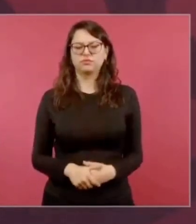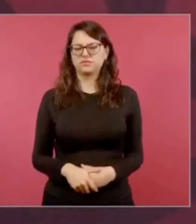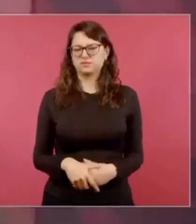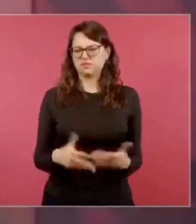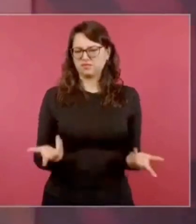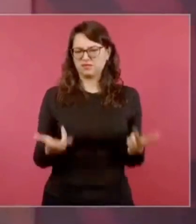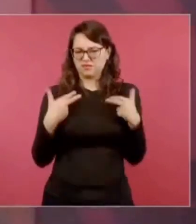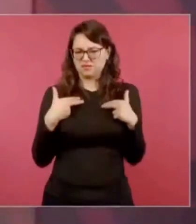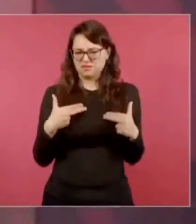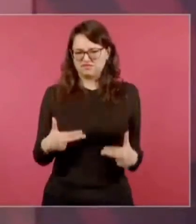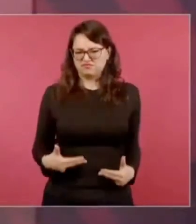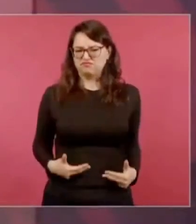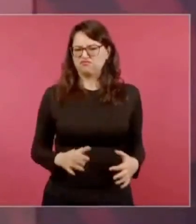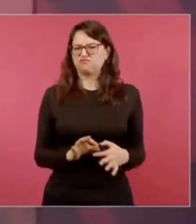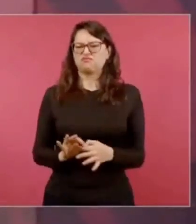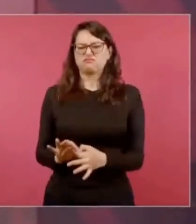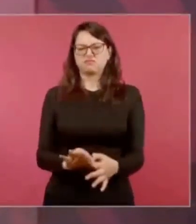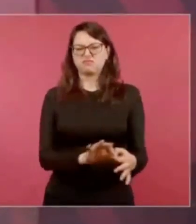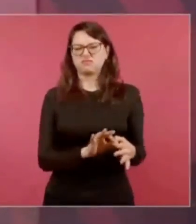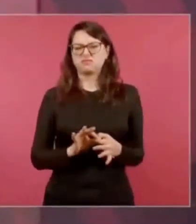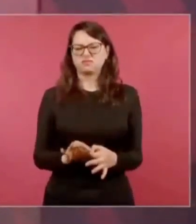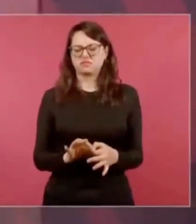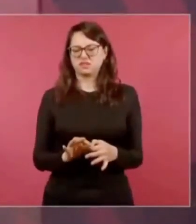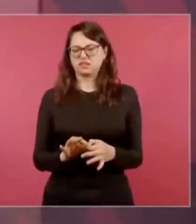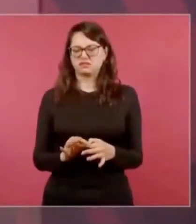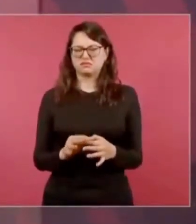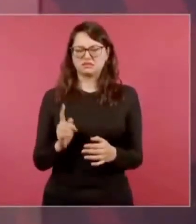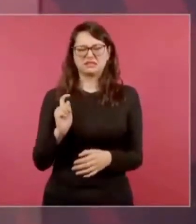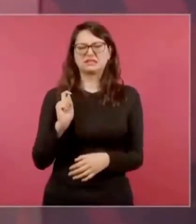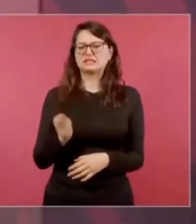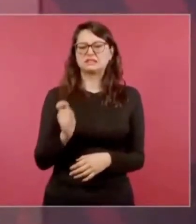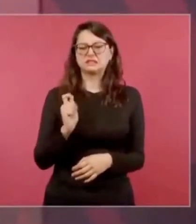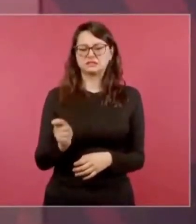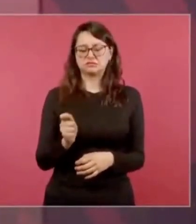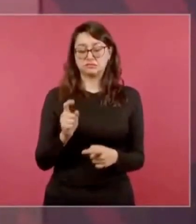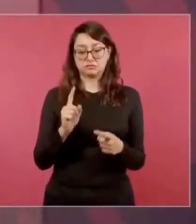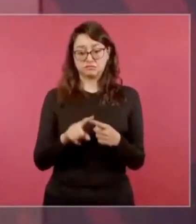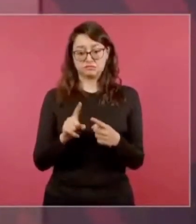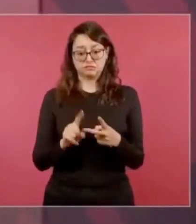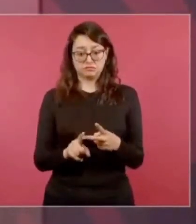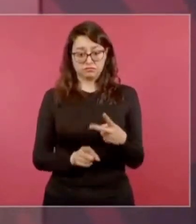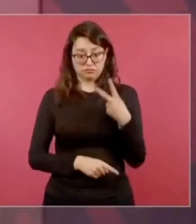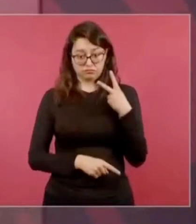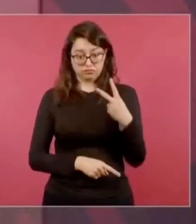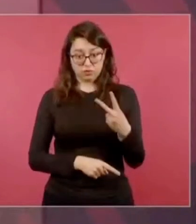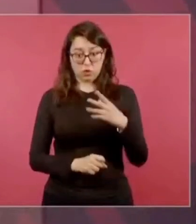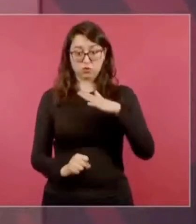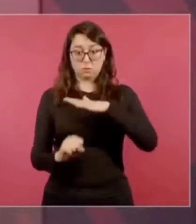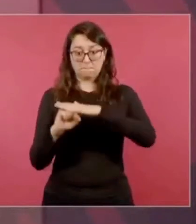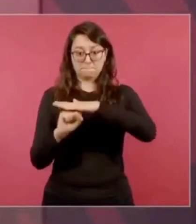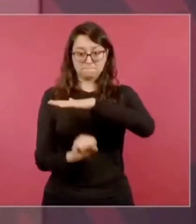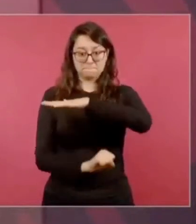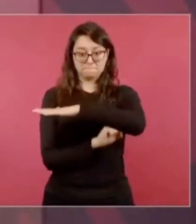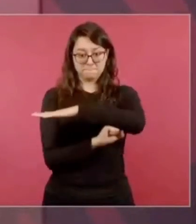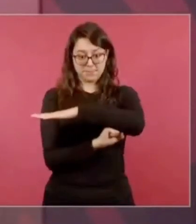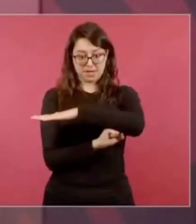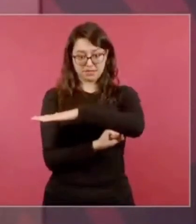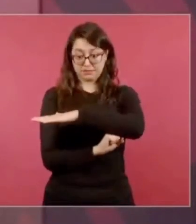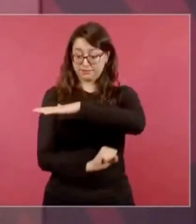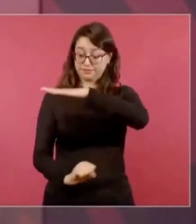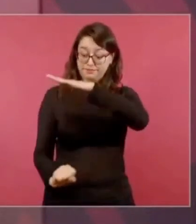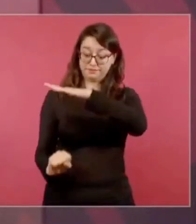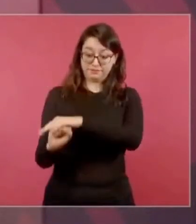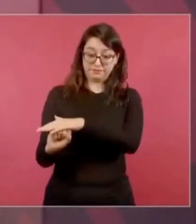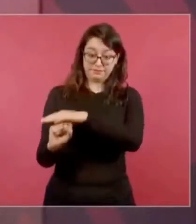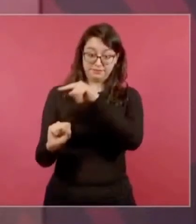en dos pies. Uno es el de la gran herencia cultural